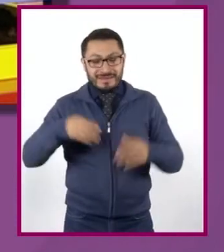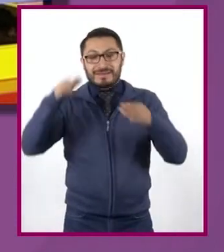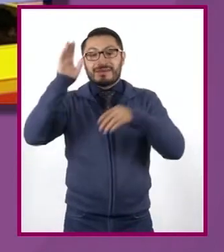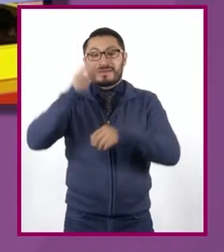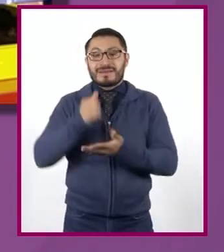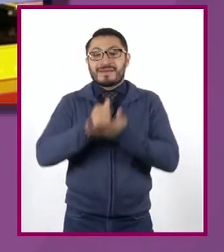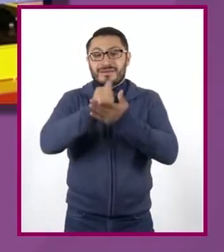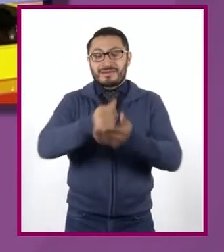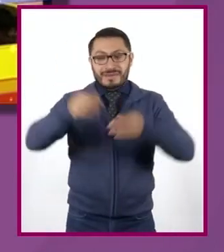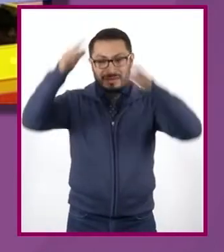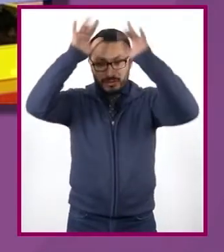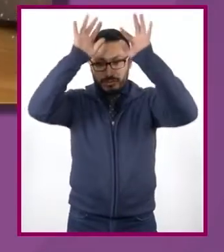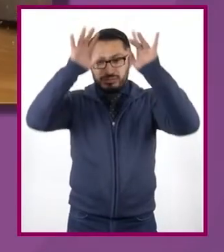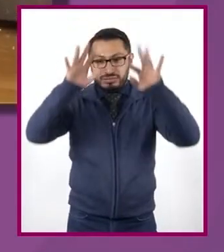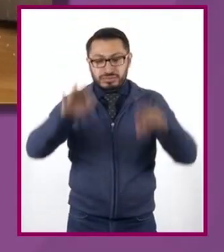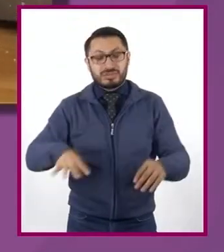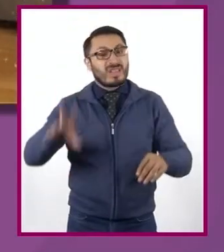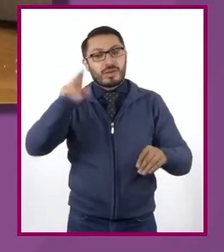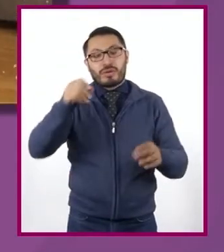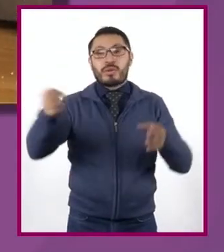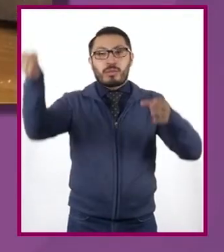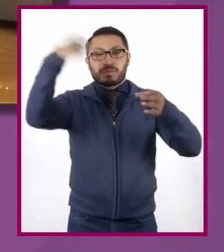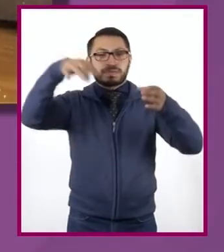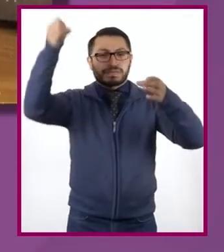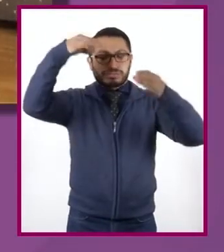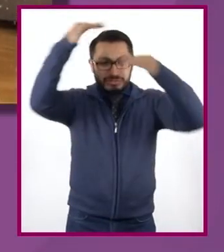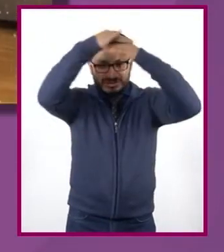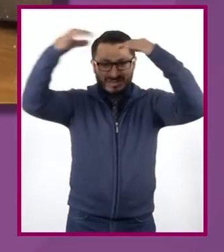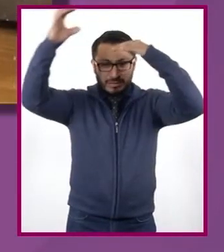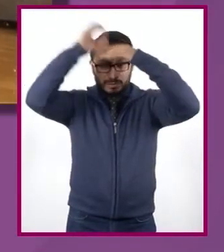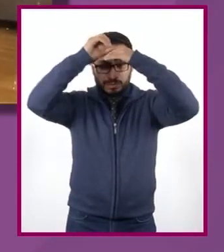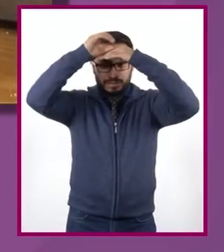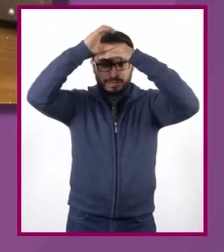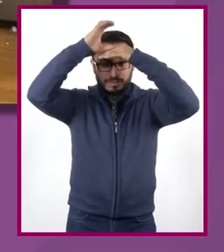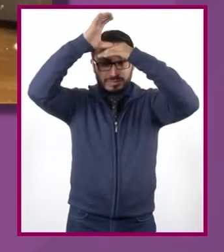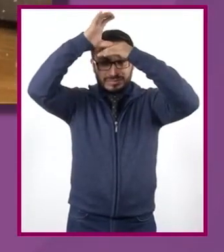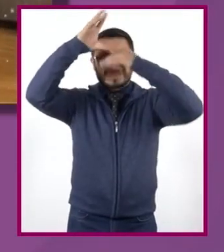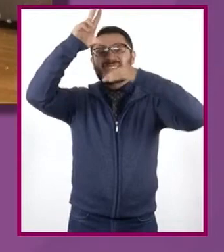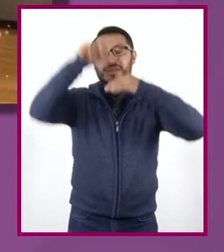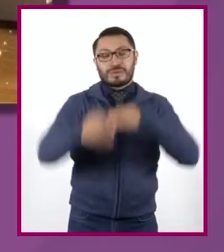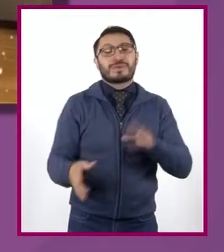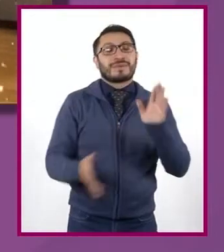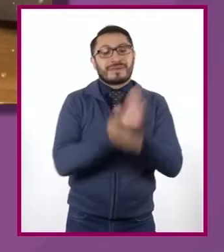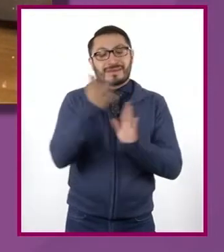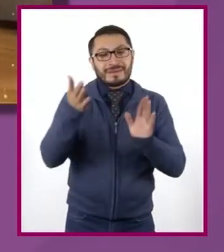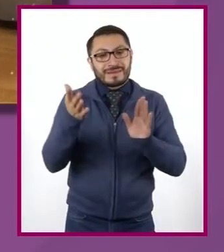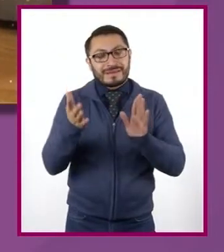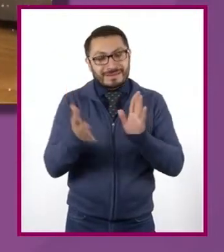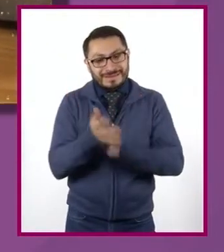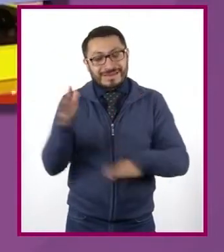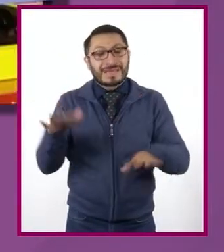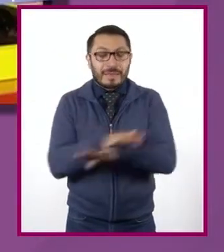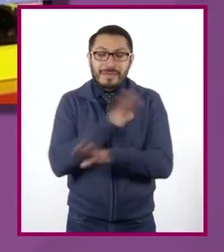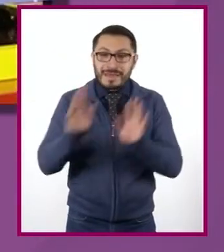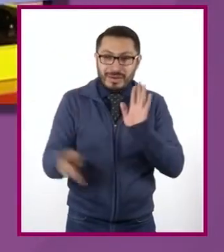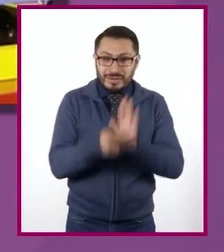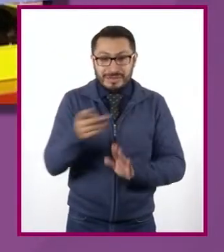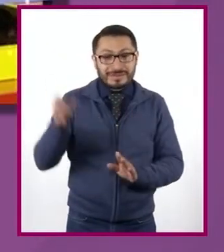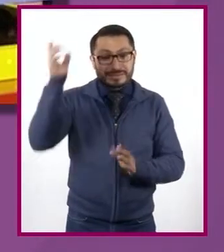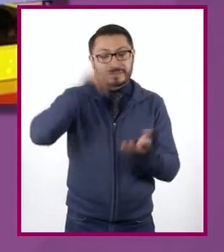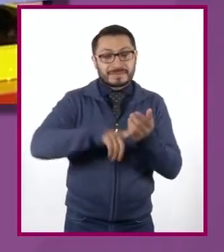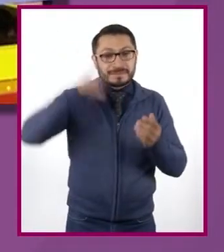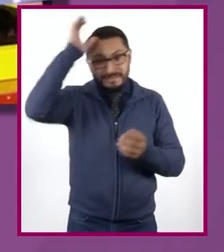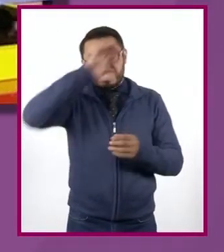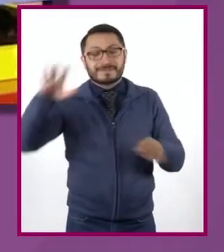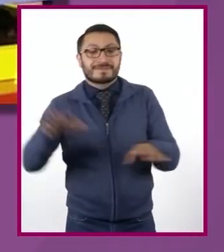se acumule. Hay que modificar el modelo nuevamente. En la ciencia se modifican los modelos en la medida en que